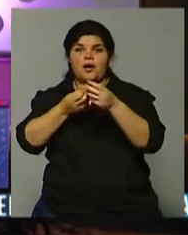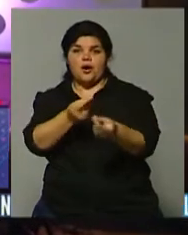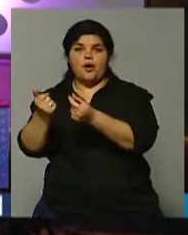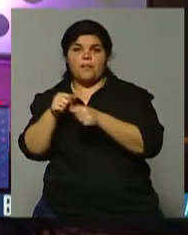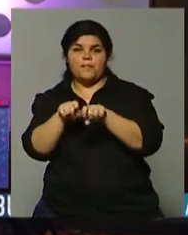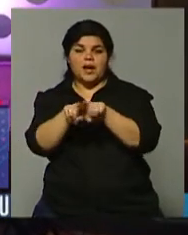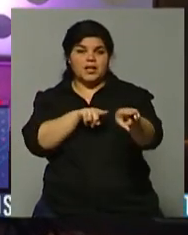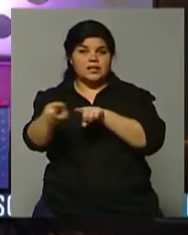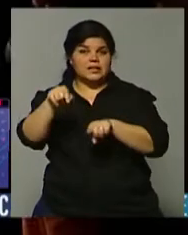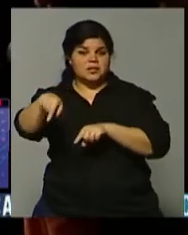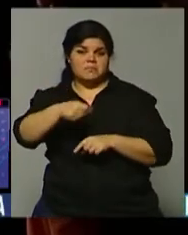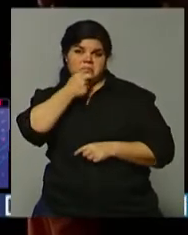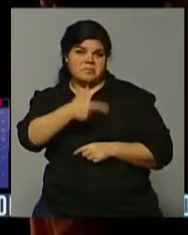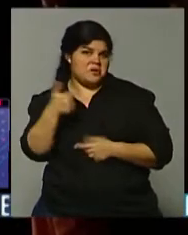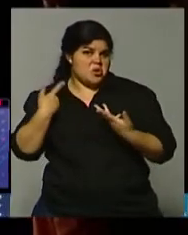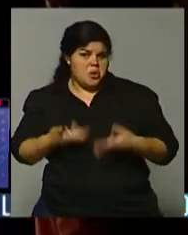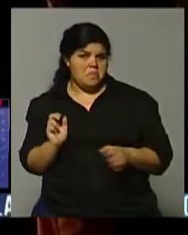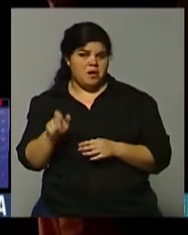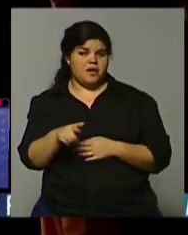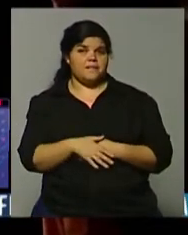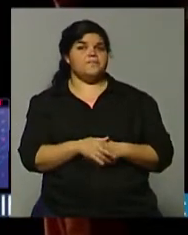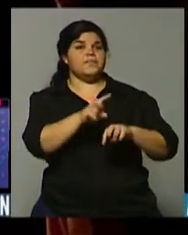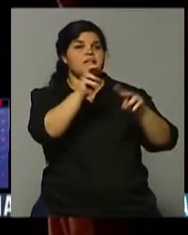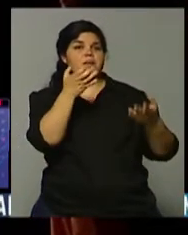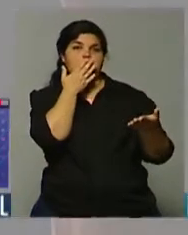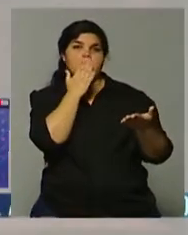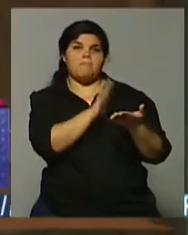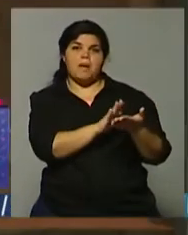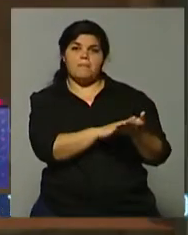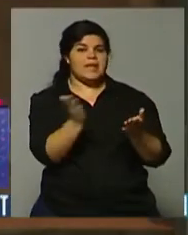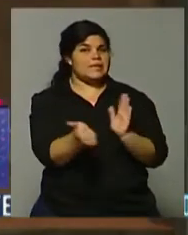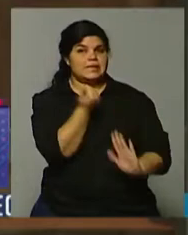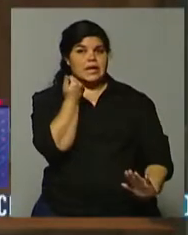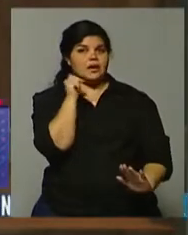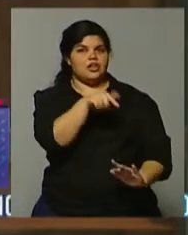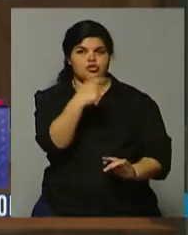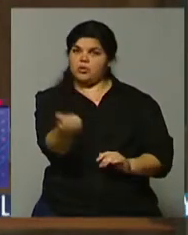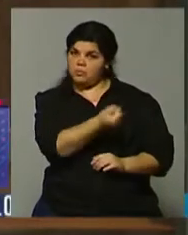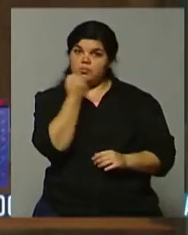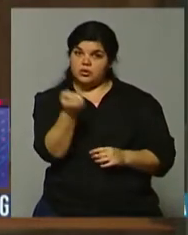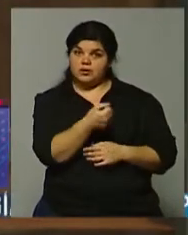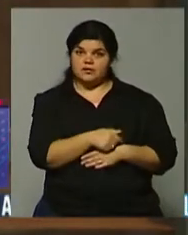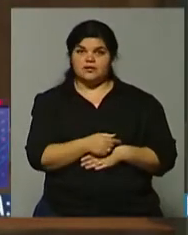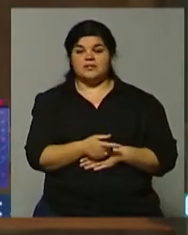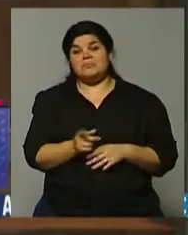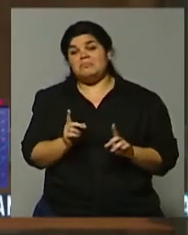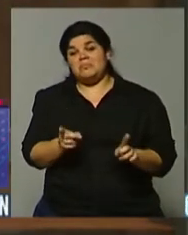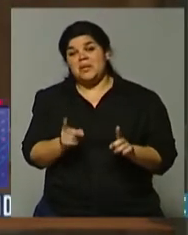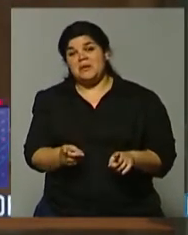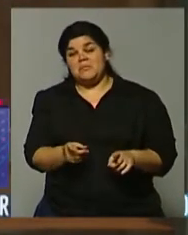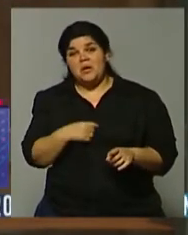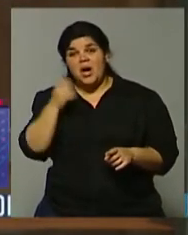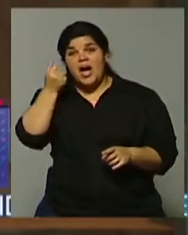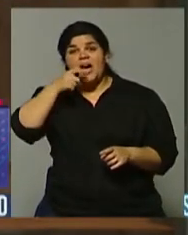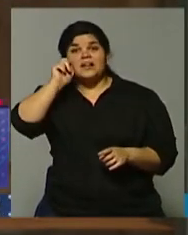común. De eliminar el papel, sin duda es una excelente iniciativa. Ariel, como siempre estamos cortos de tiempo, nos tenemos que